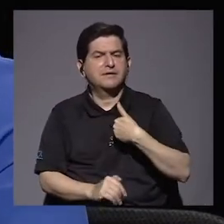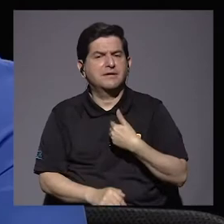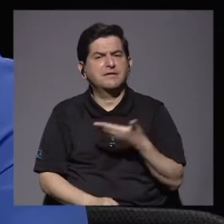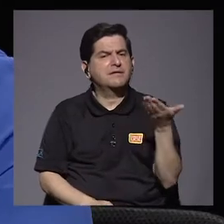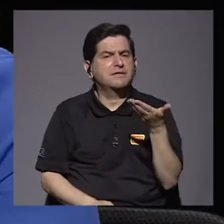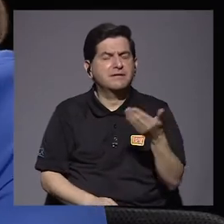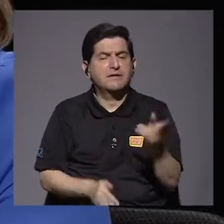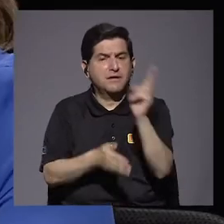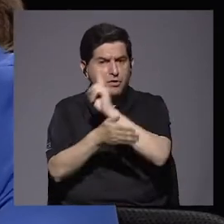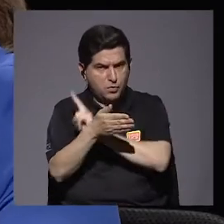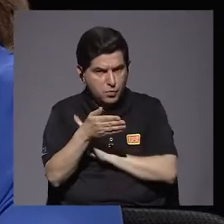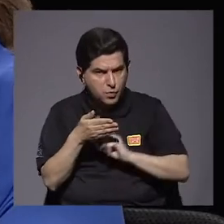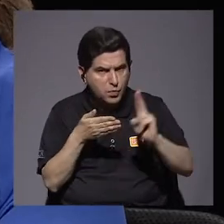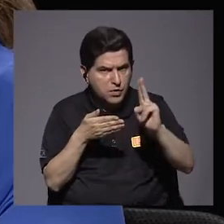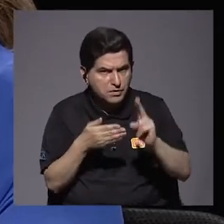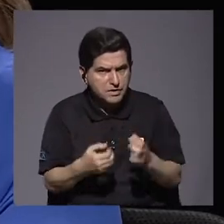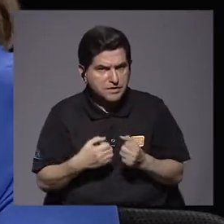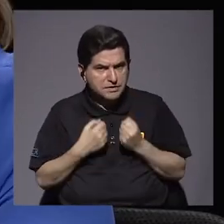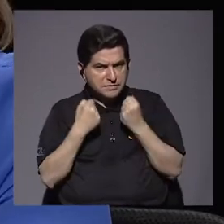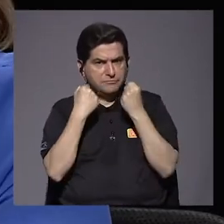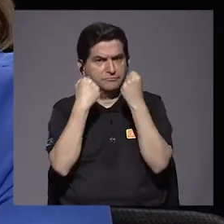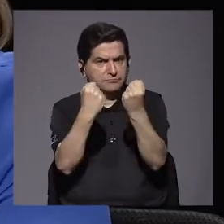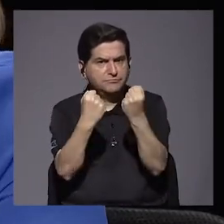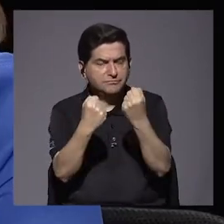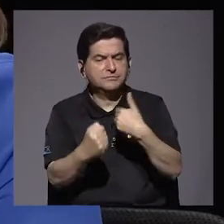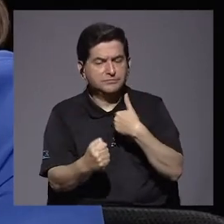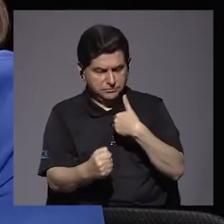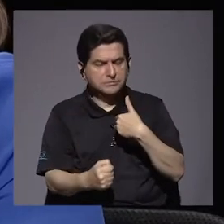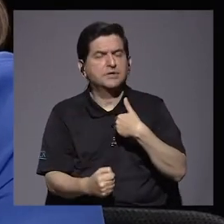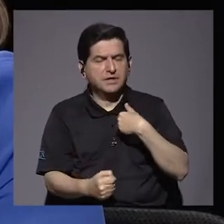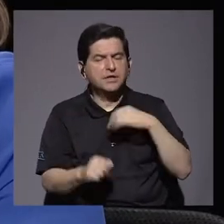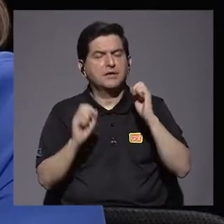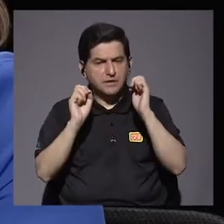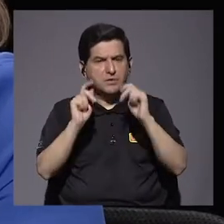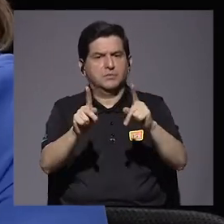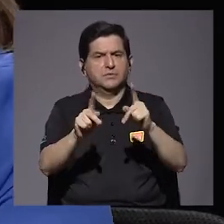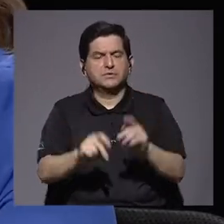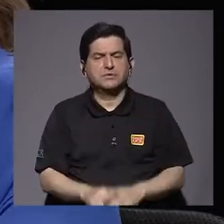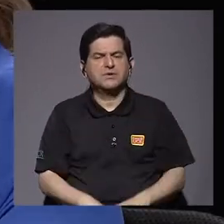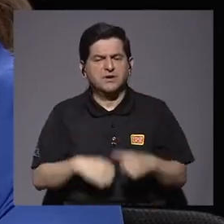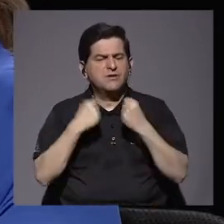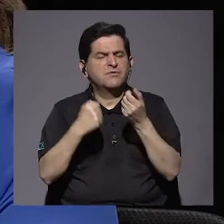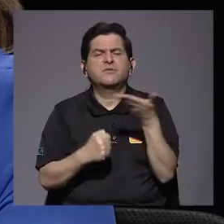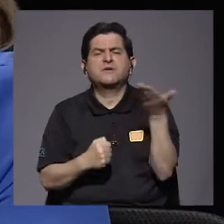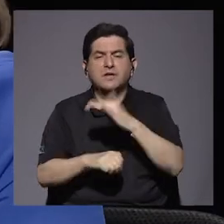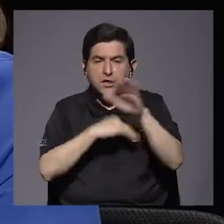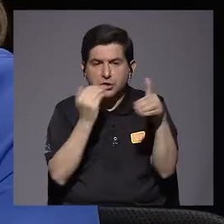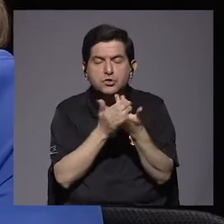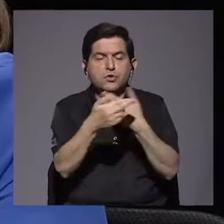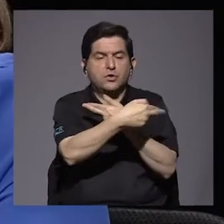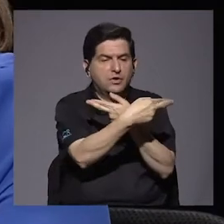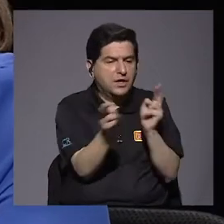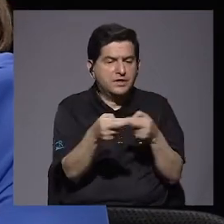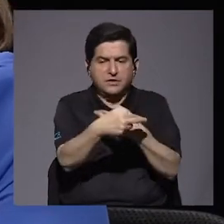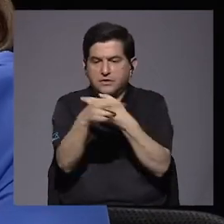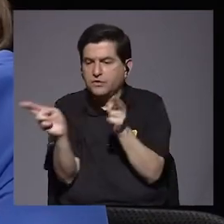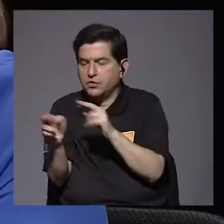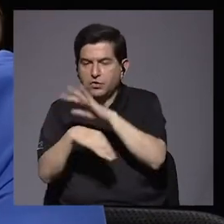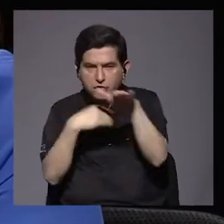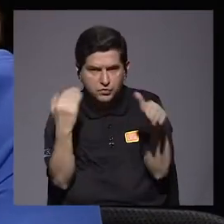la universidad y de fortalecer, porque tiene la capacidad para hacerlo, de fortalecer todas las